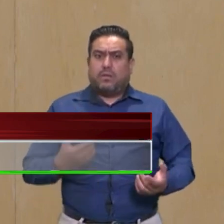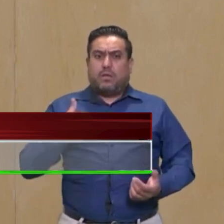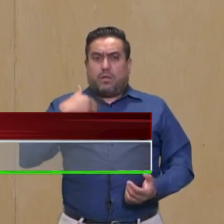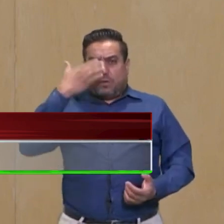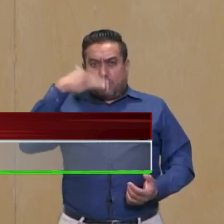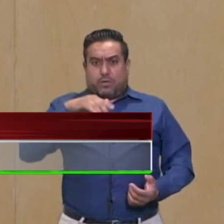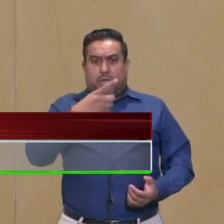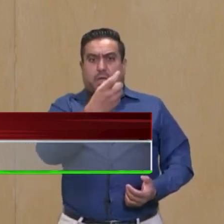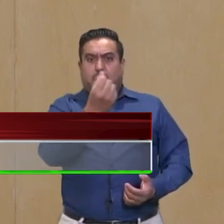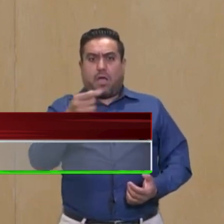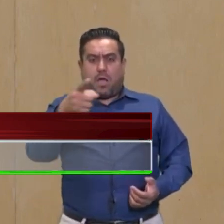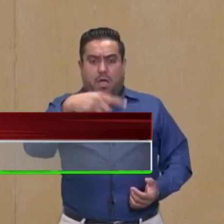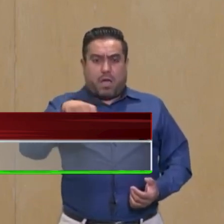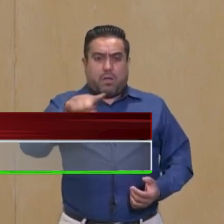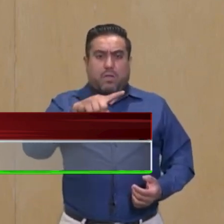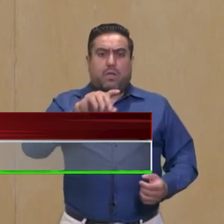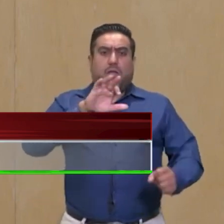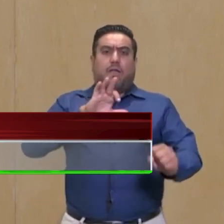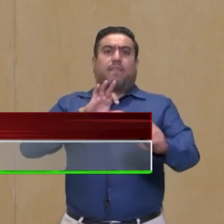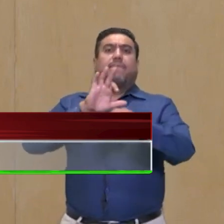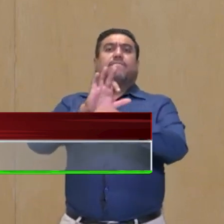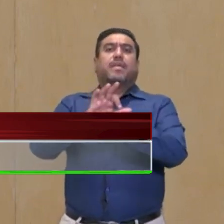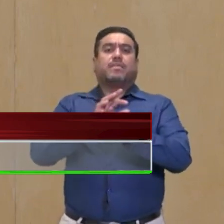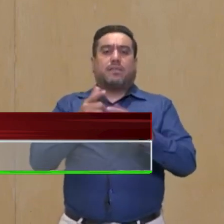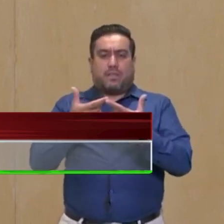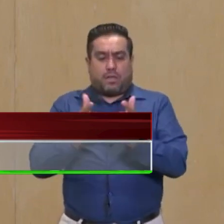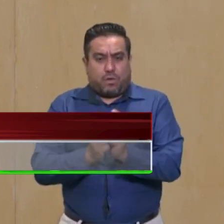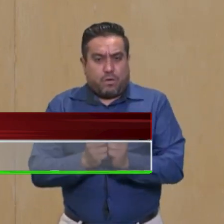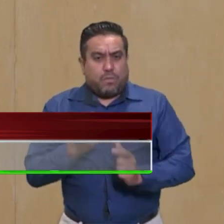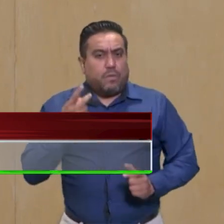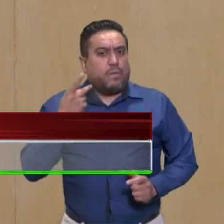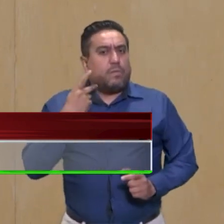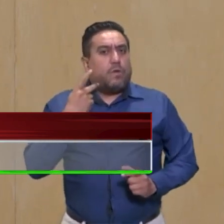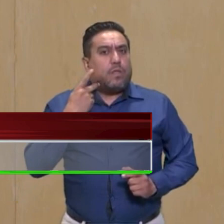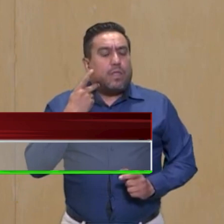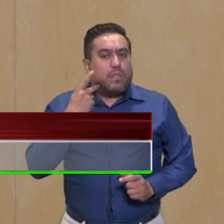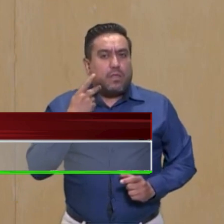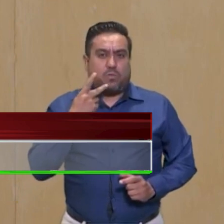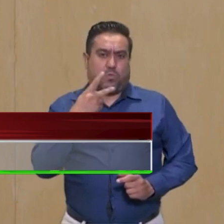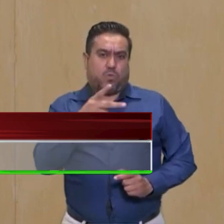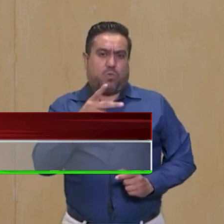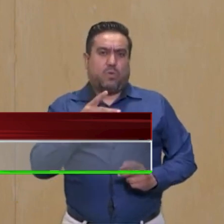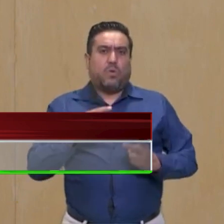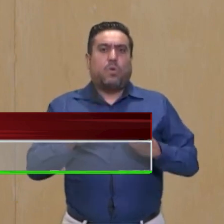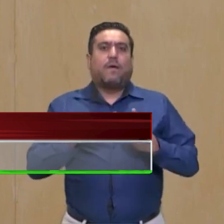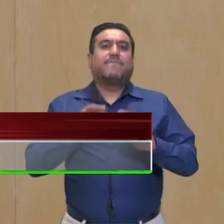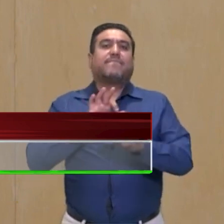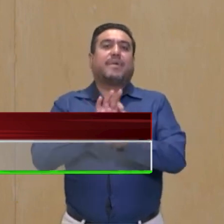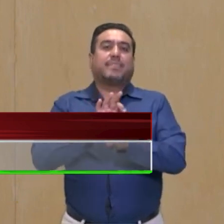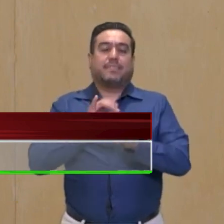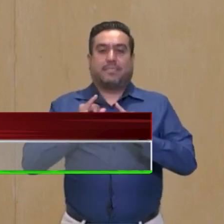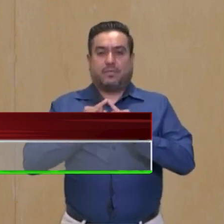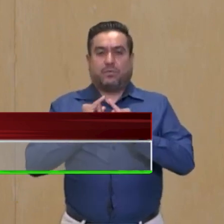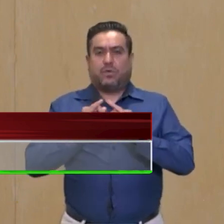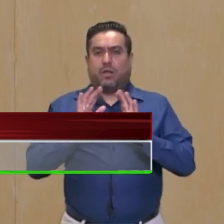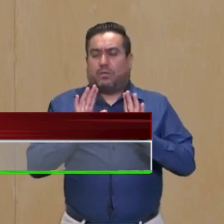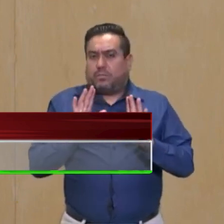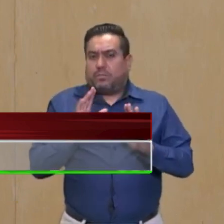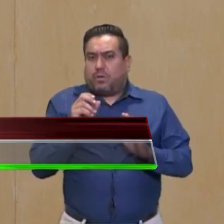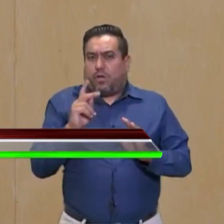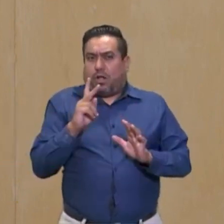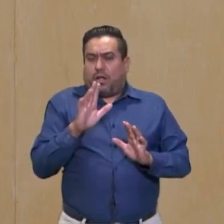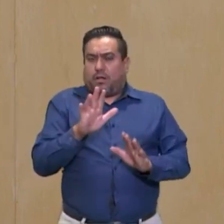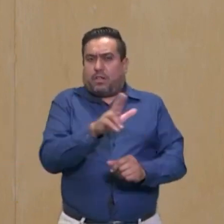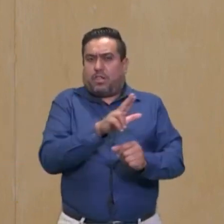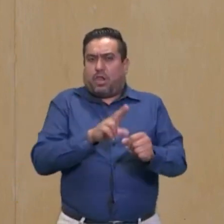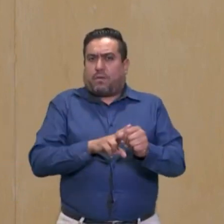de una compañera de partido que haya una defensa institucional es parte de